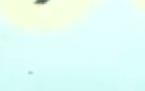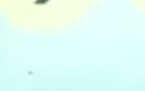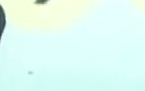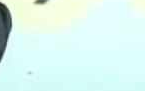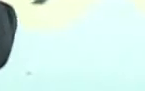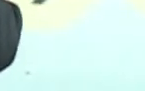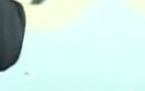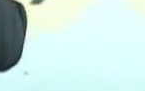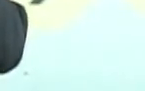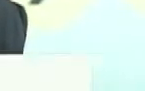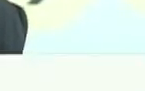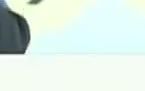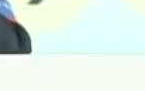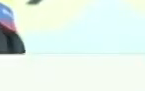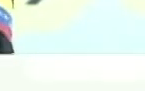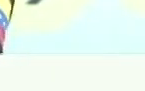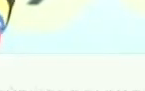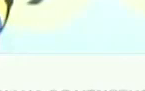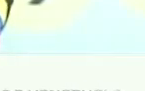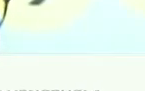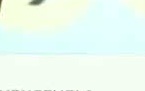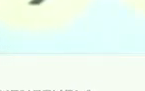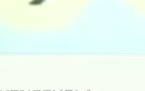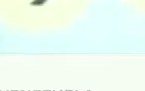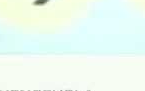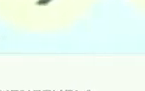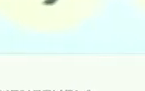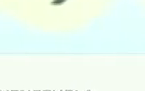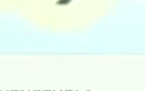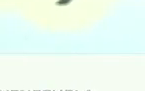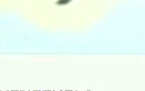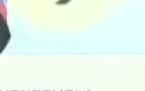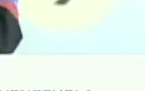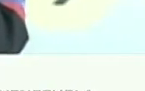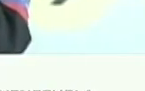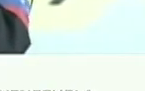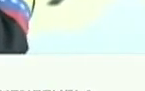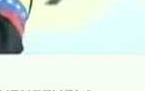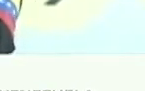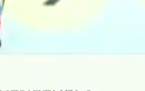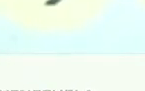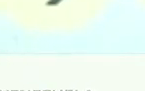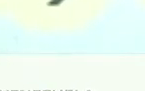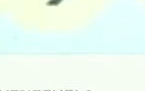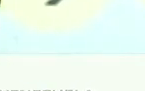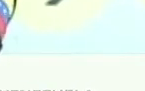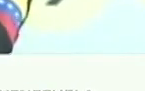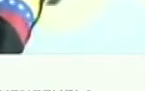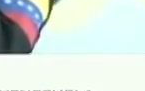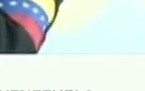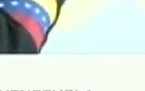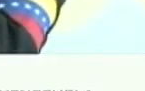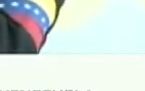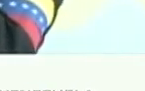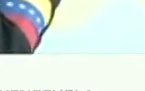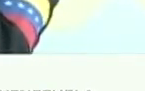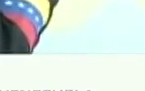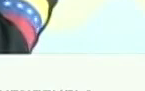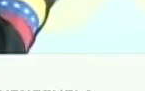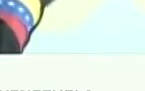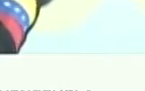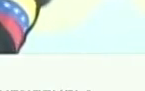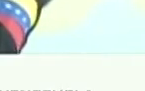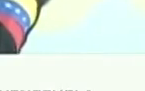roja, asumir la responsabilidad de una derrota militar, cosa que en aquel entonces hasta los presidentes,